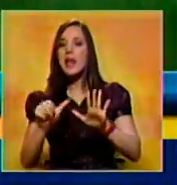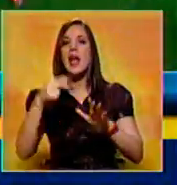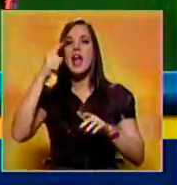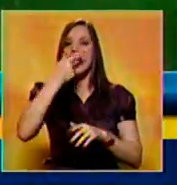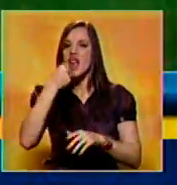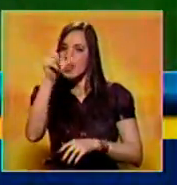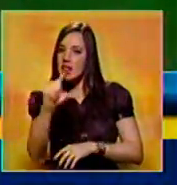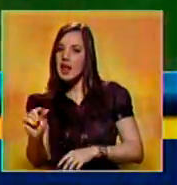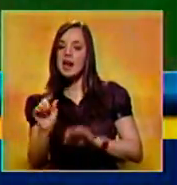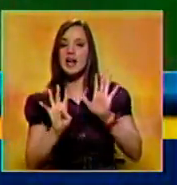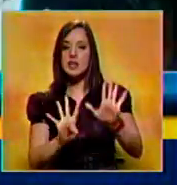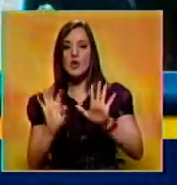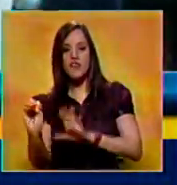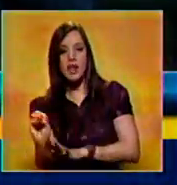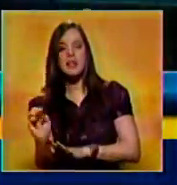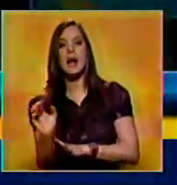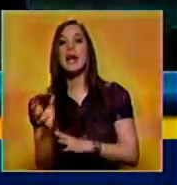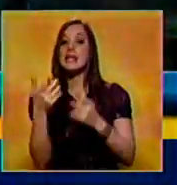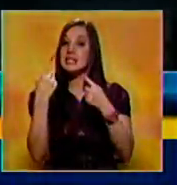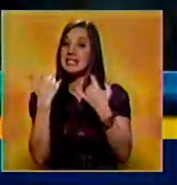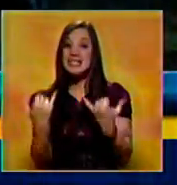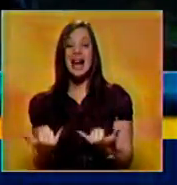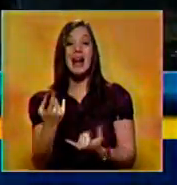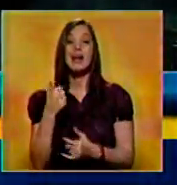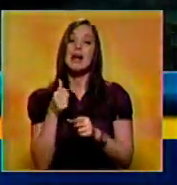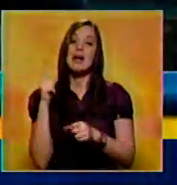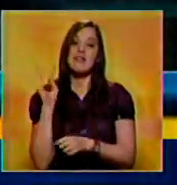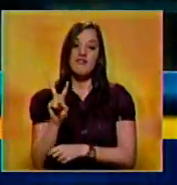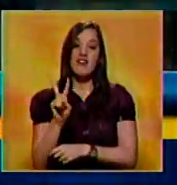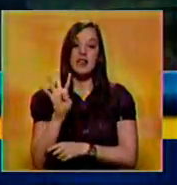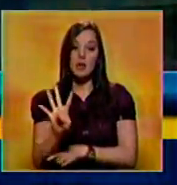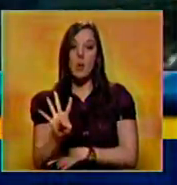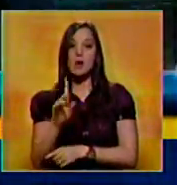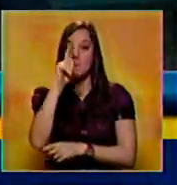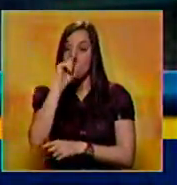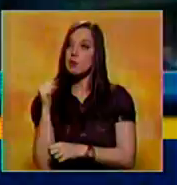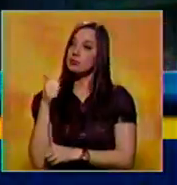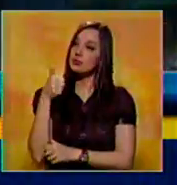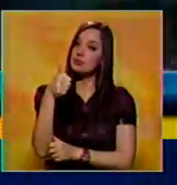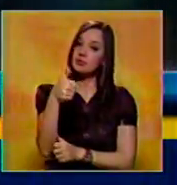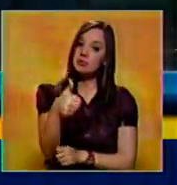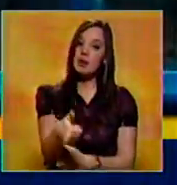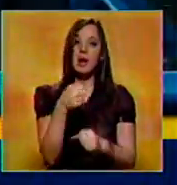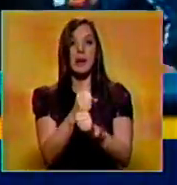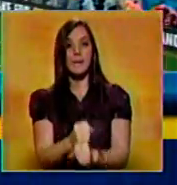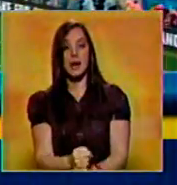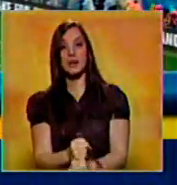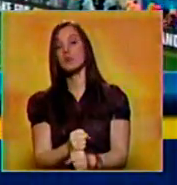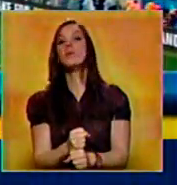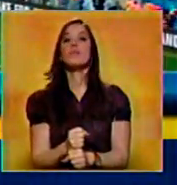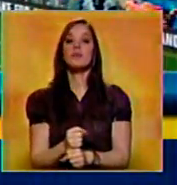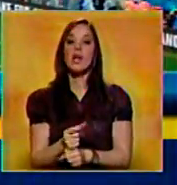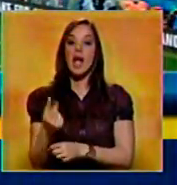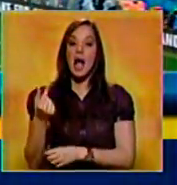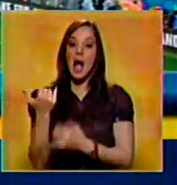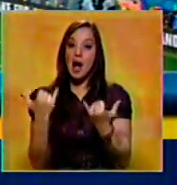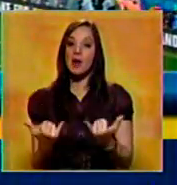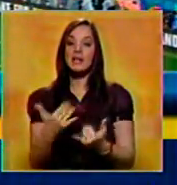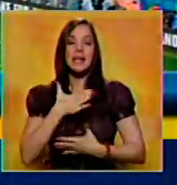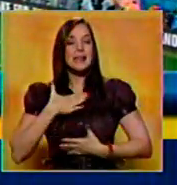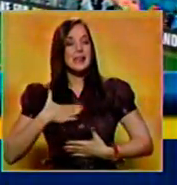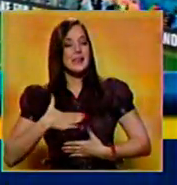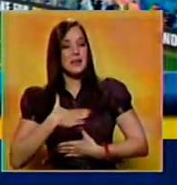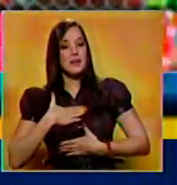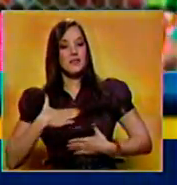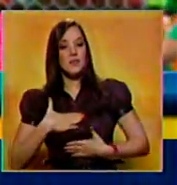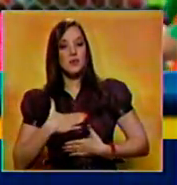que disputaron, pero ya acabaron con 24 años de ausencia. Lionel Messi y compañía estarán disputando su primera final de la Copa del Mundo